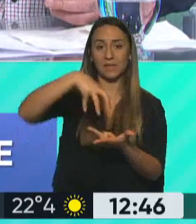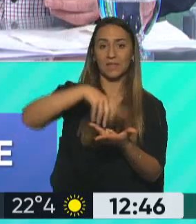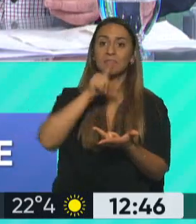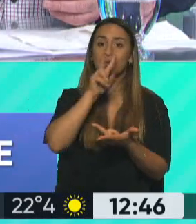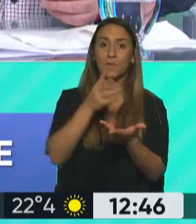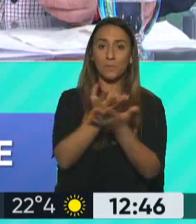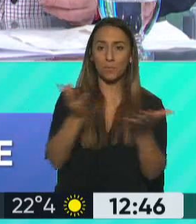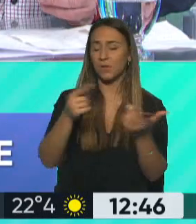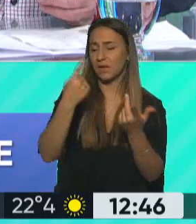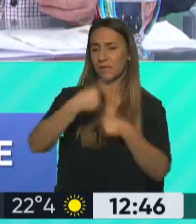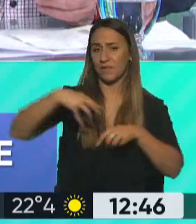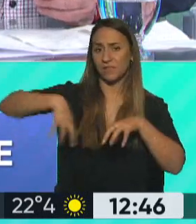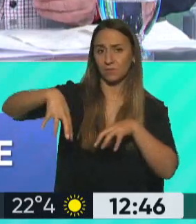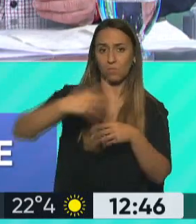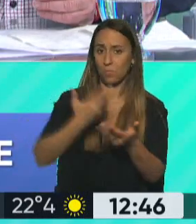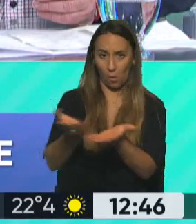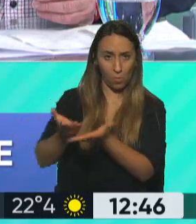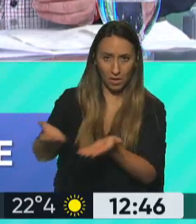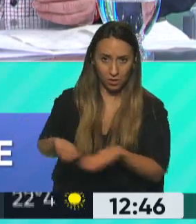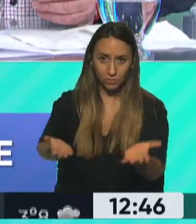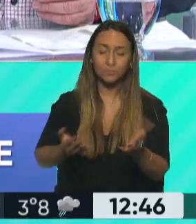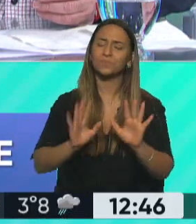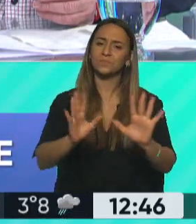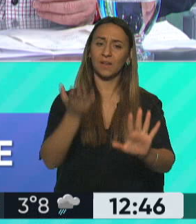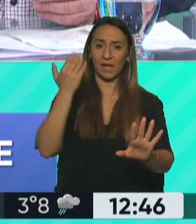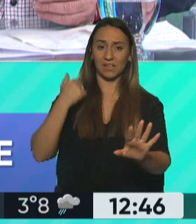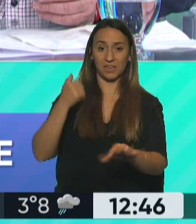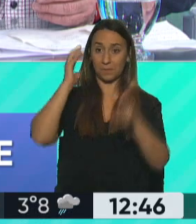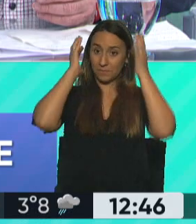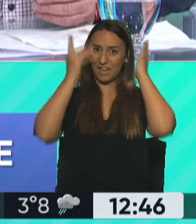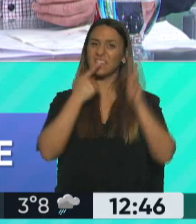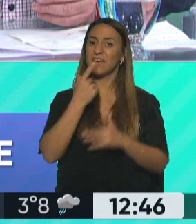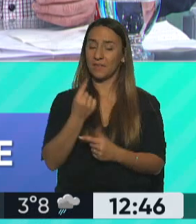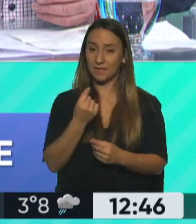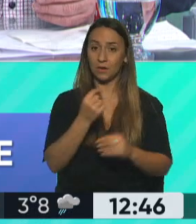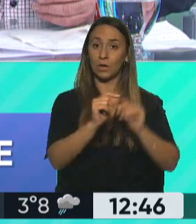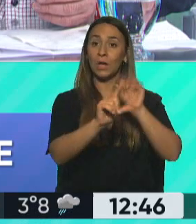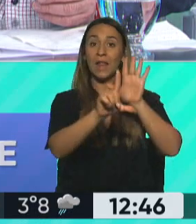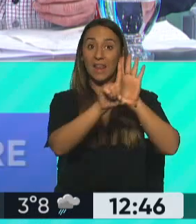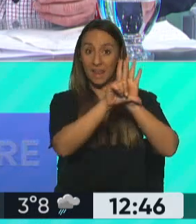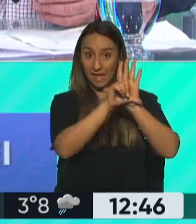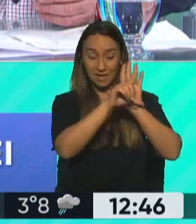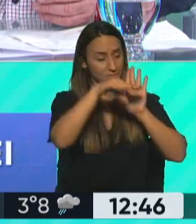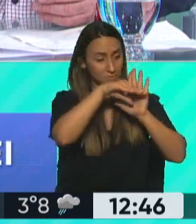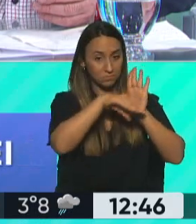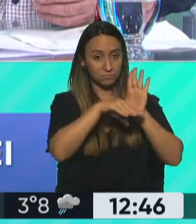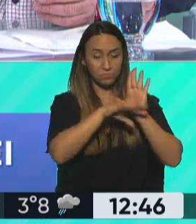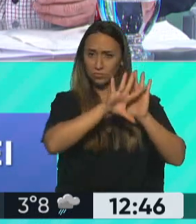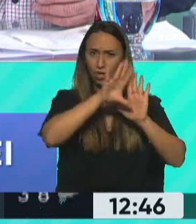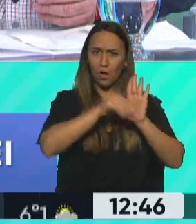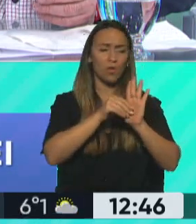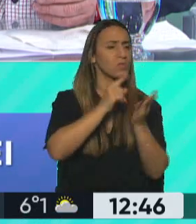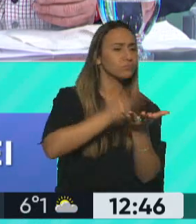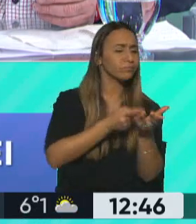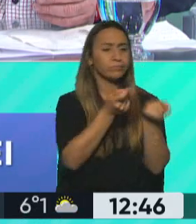vamos a una frase que dijo ayer el presidente electo. Dentro de la ley todo, fuera de la ley nada. Bueno, dentro de la ley dice, ¿qué es lo que dice la ley?